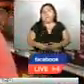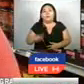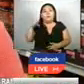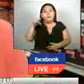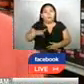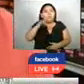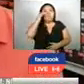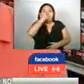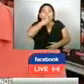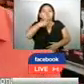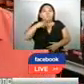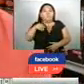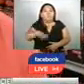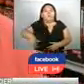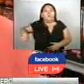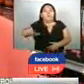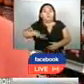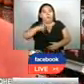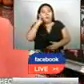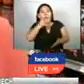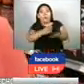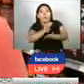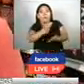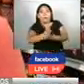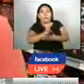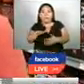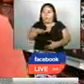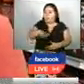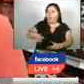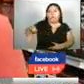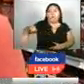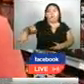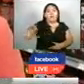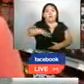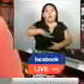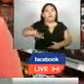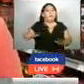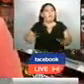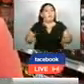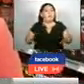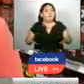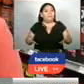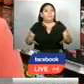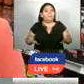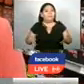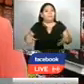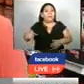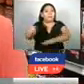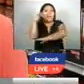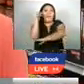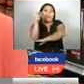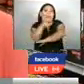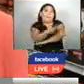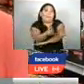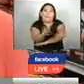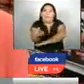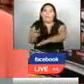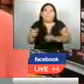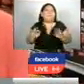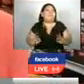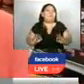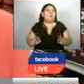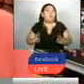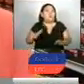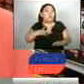muy bonita. Nos queda accesible lo que es el área alrededor de lo que es en el área de la libertad, ¿verdad? Y gracias a Dios,